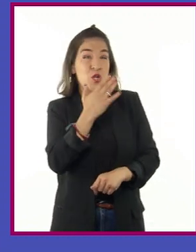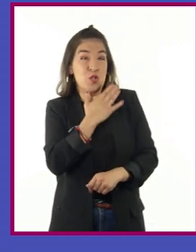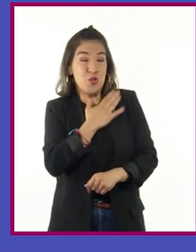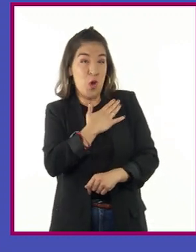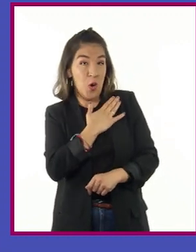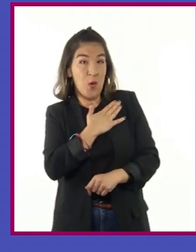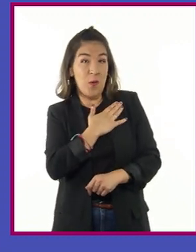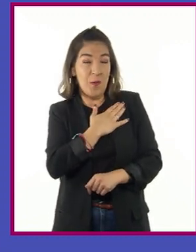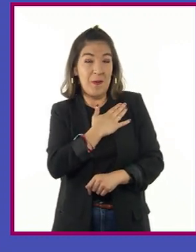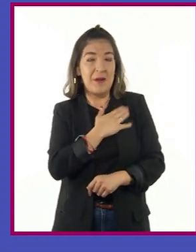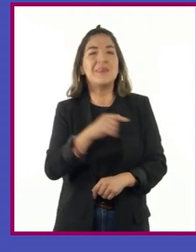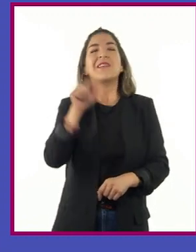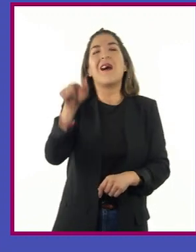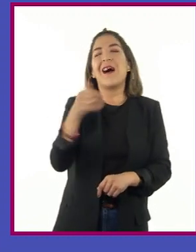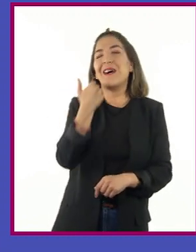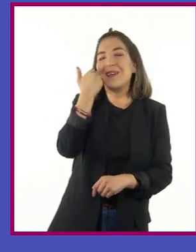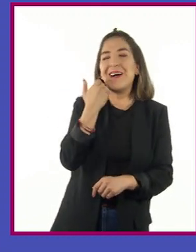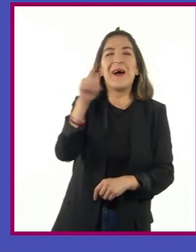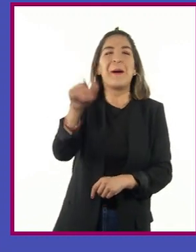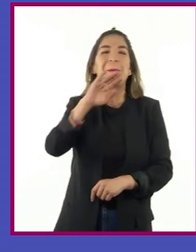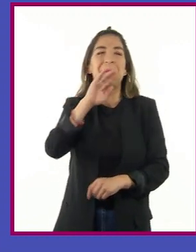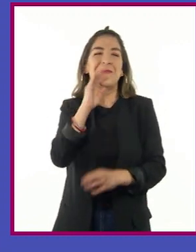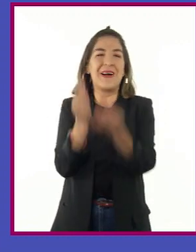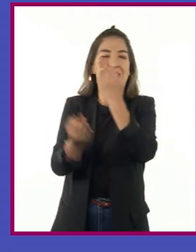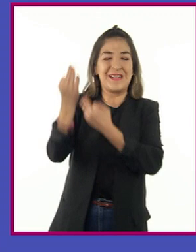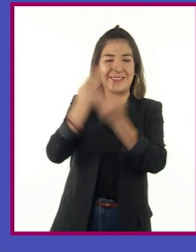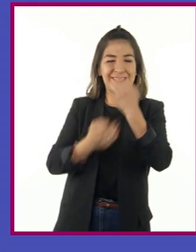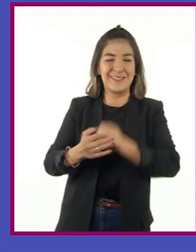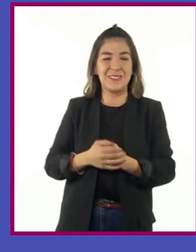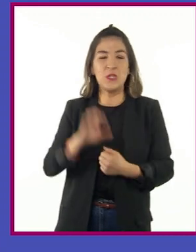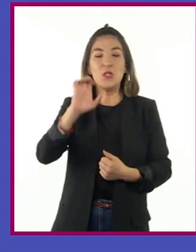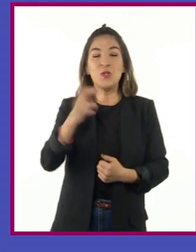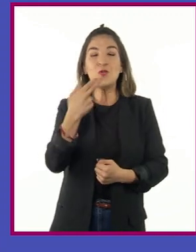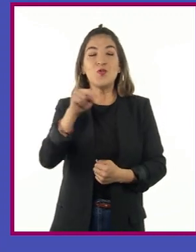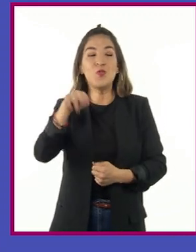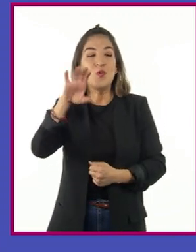pequeño, era el consentido de mi madre, el chunco, el